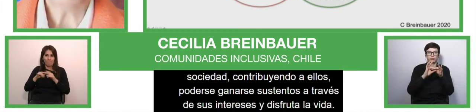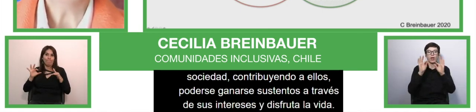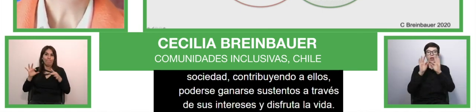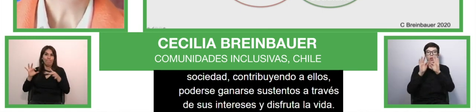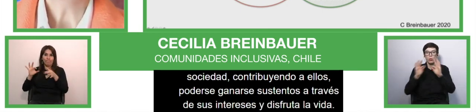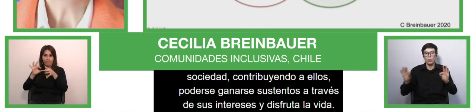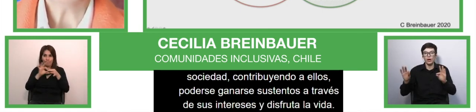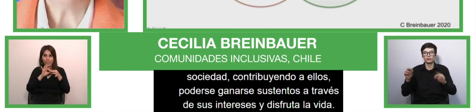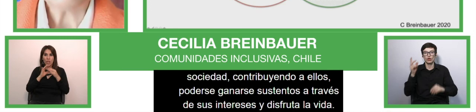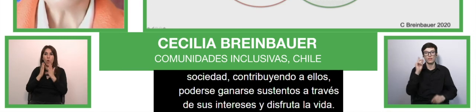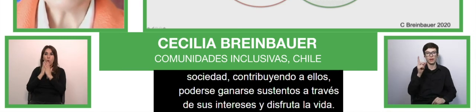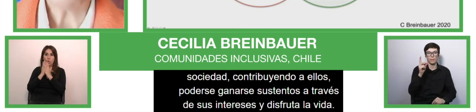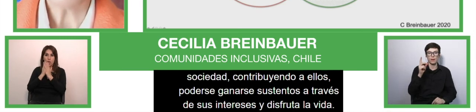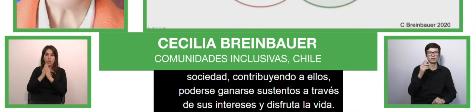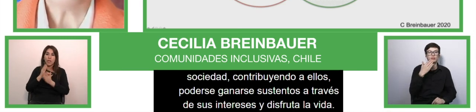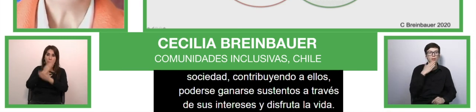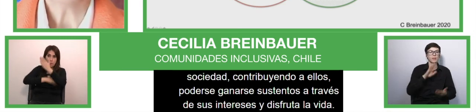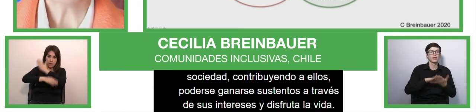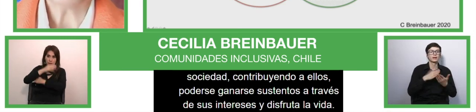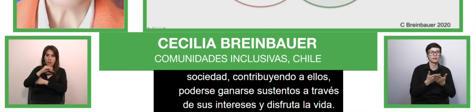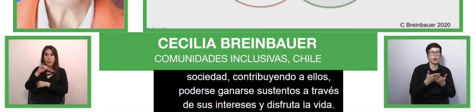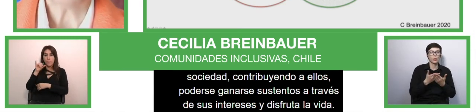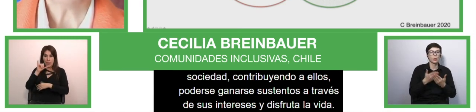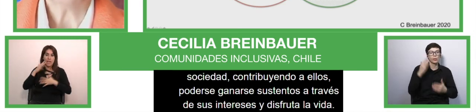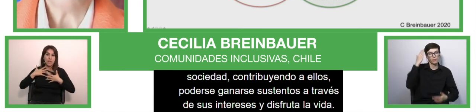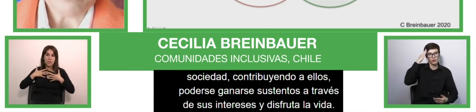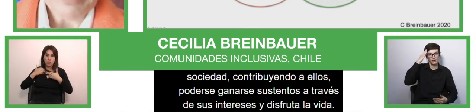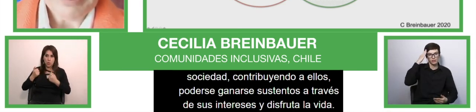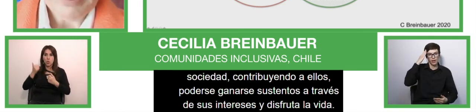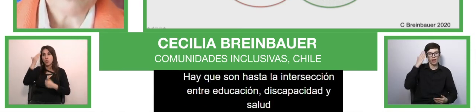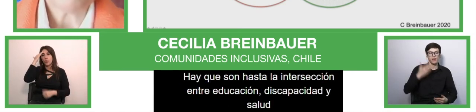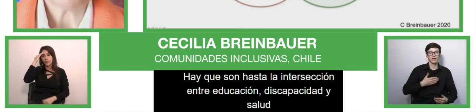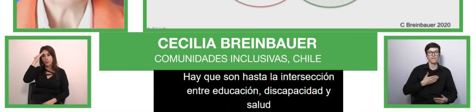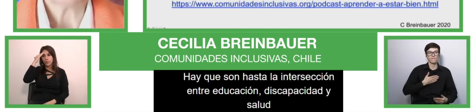y salud y el bienestar emocional cotidiano